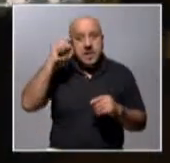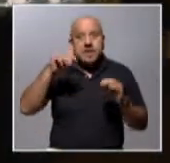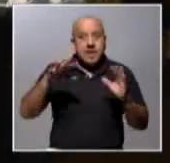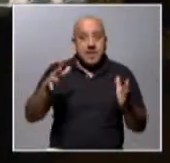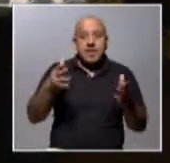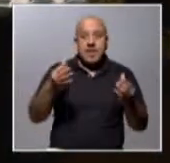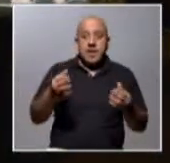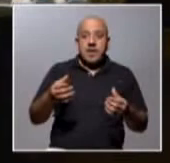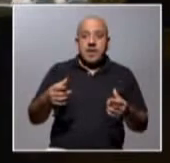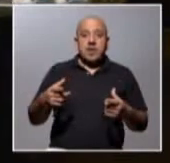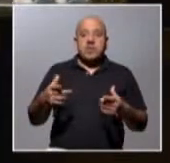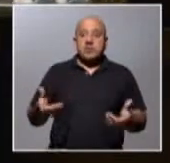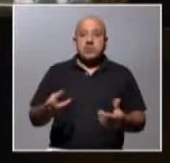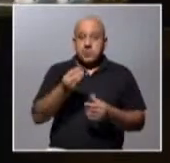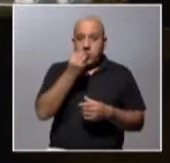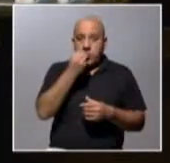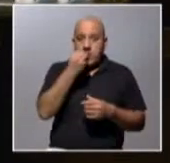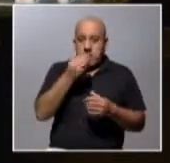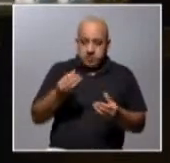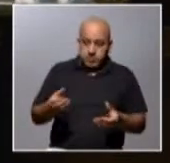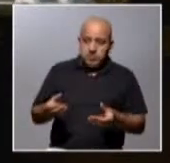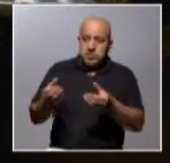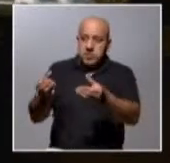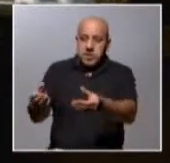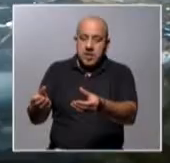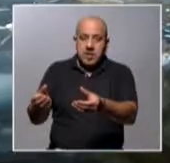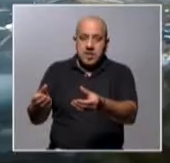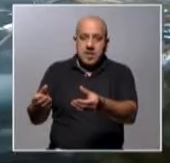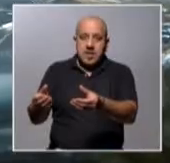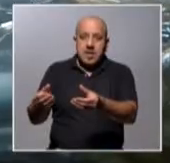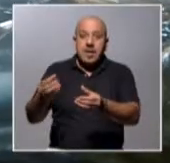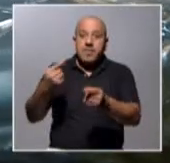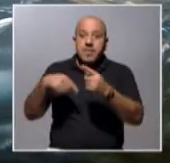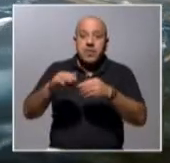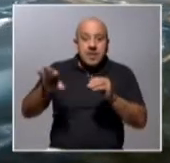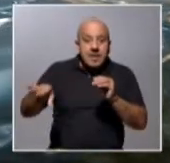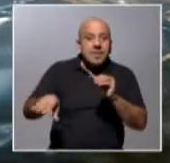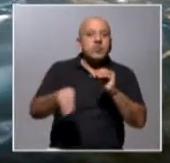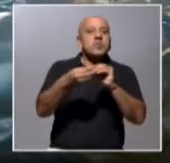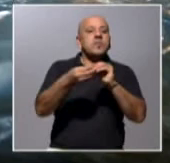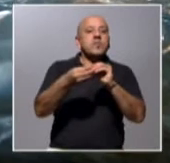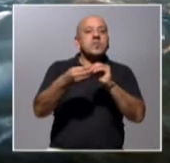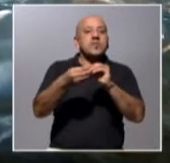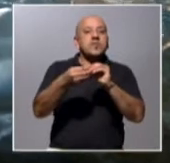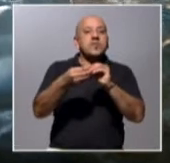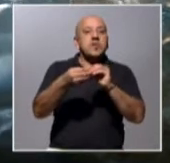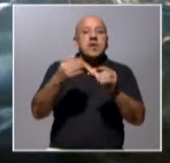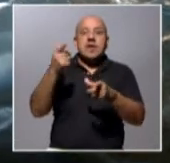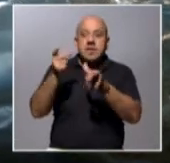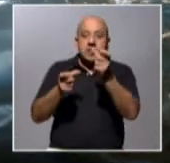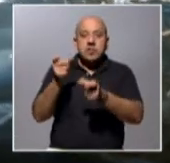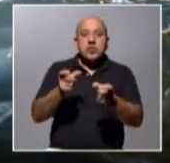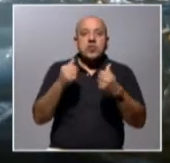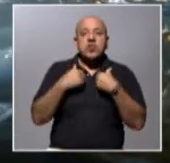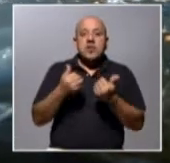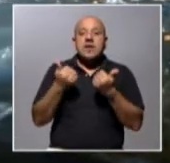caliente y agregarle algo. Ya arrancamos otra experiencia más en que a las personas que quieran, nosotros les